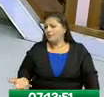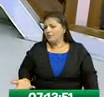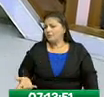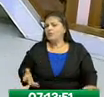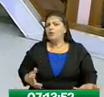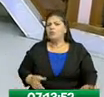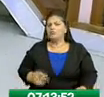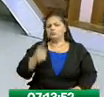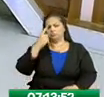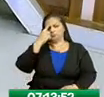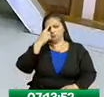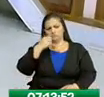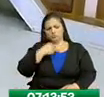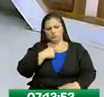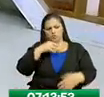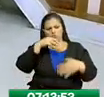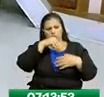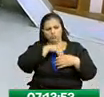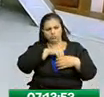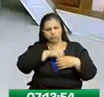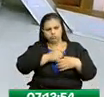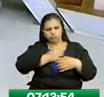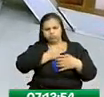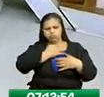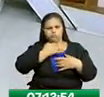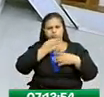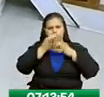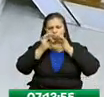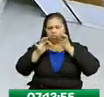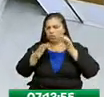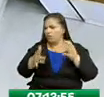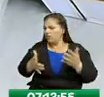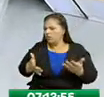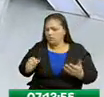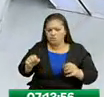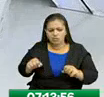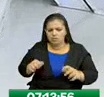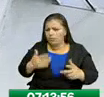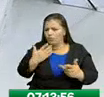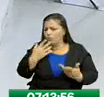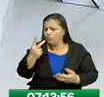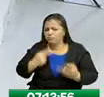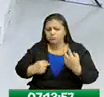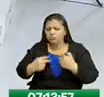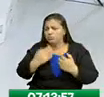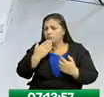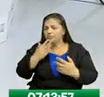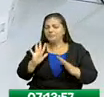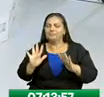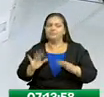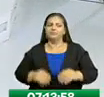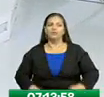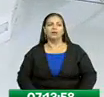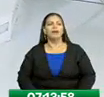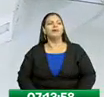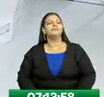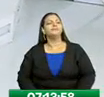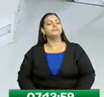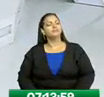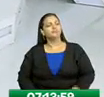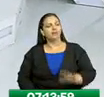pregunta. Estas infecciones respiratorias virales son más frecuentes en esta época del